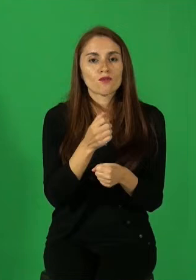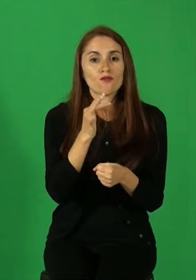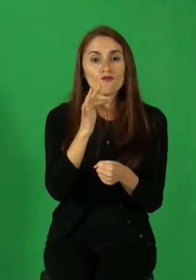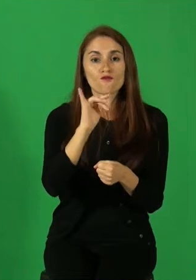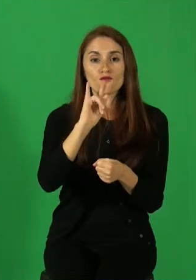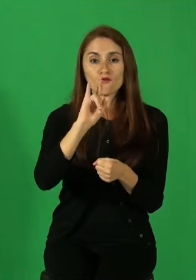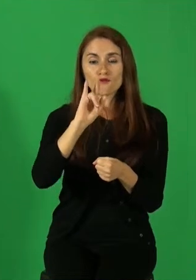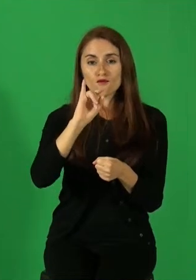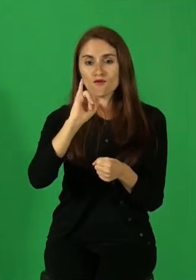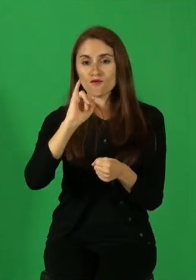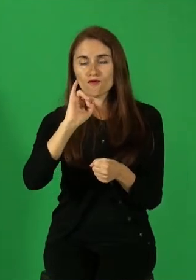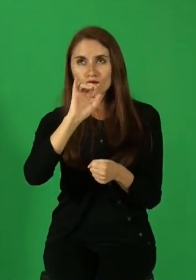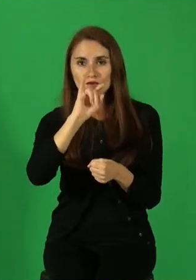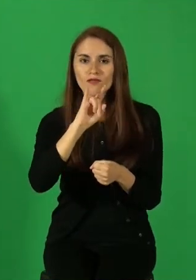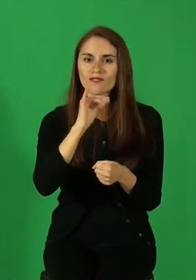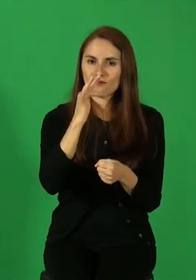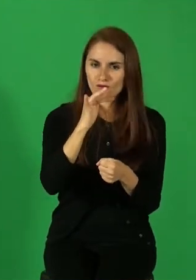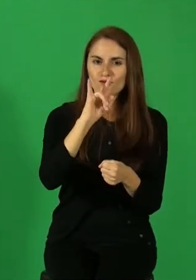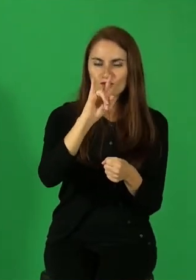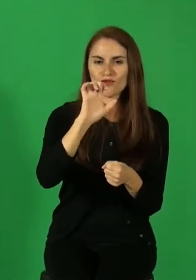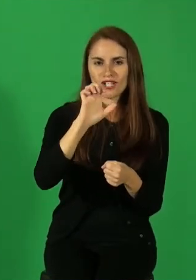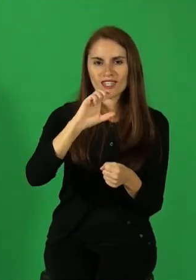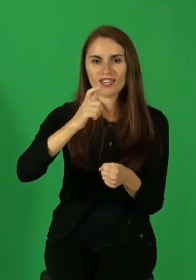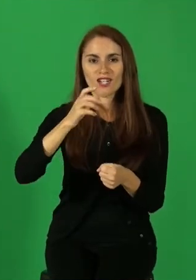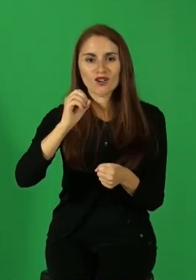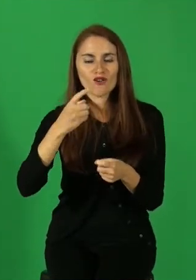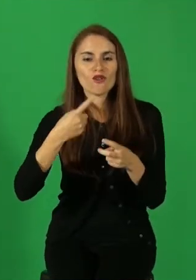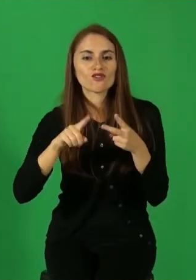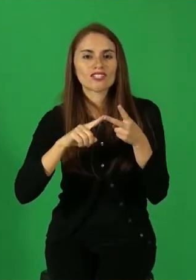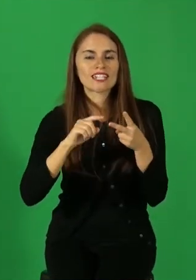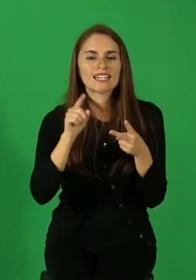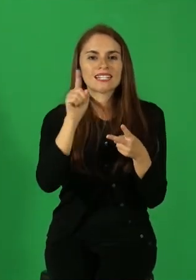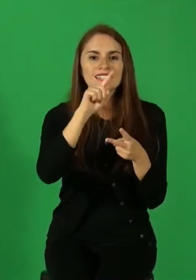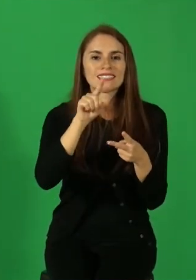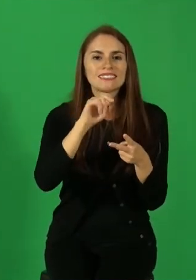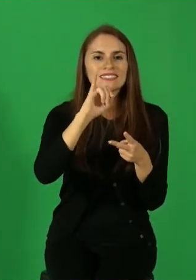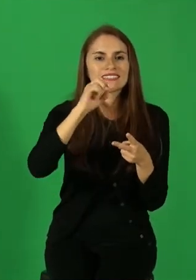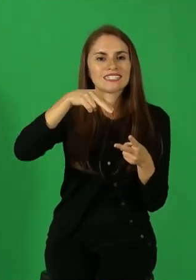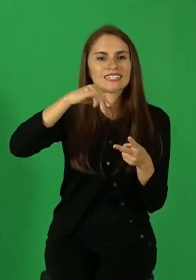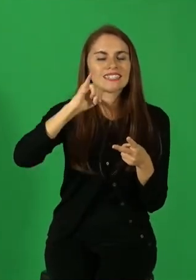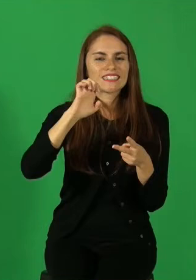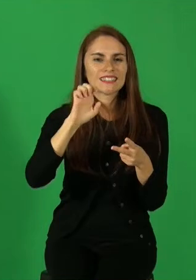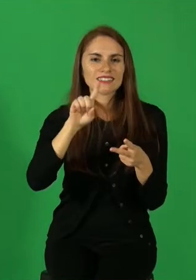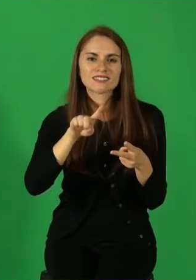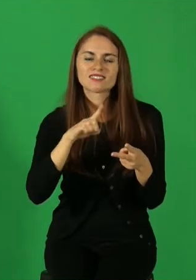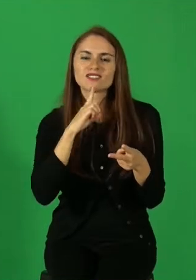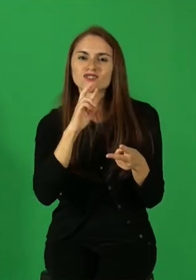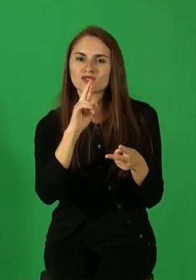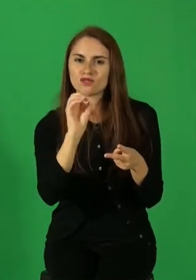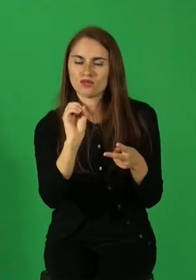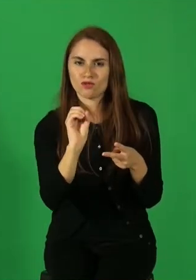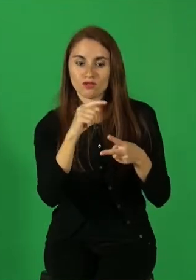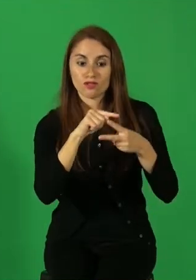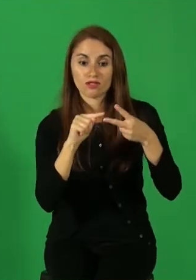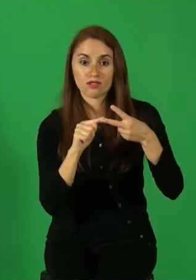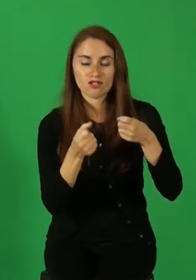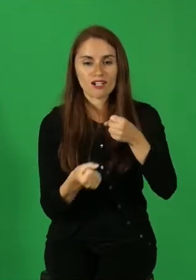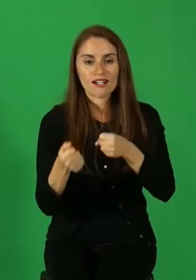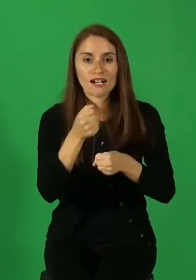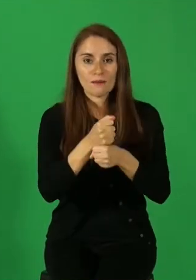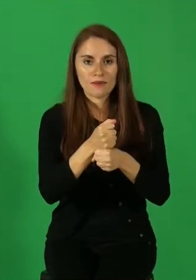luego siniestro. Entonces, la correferencia dice relación con el